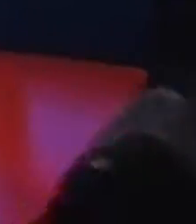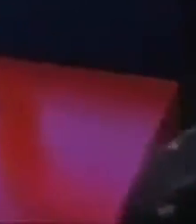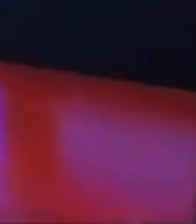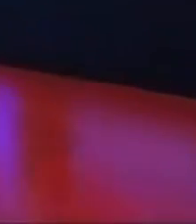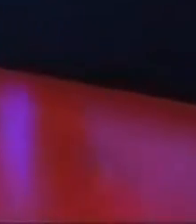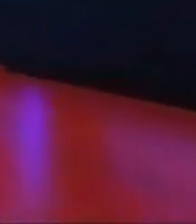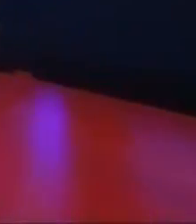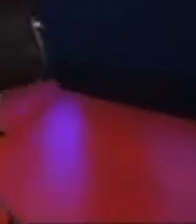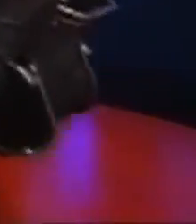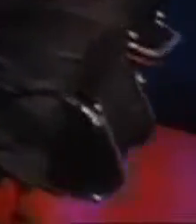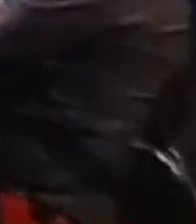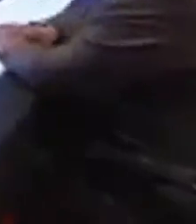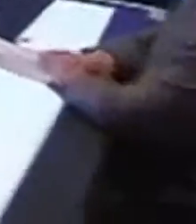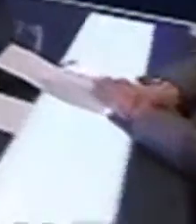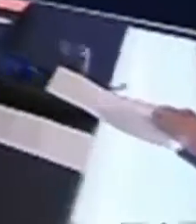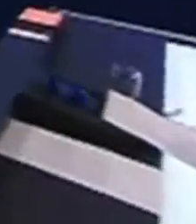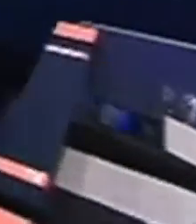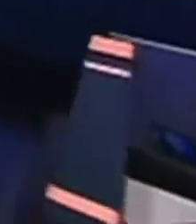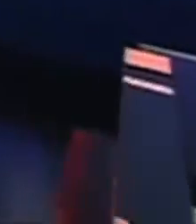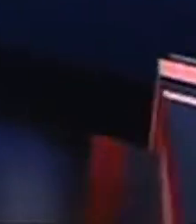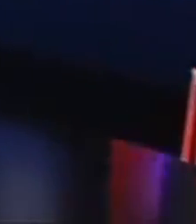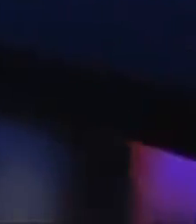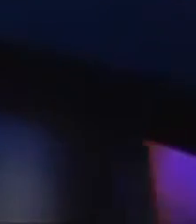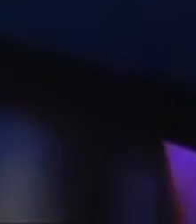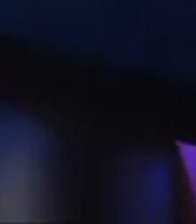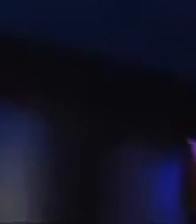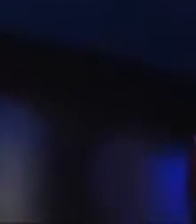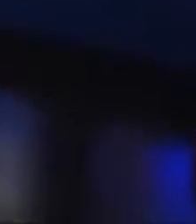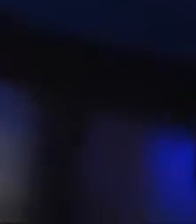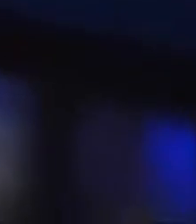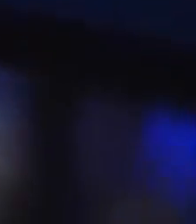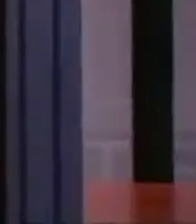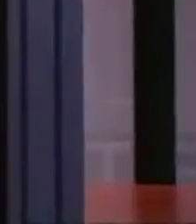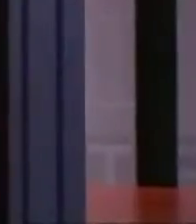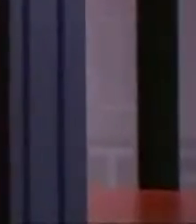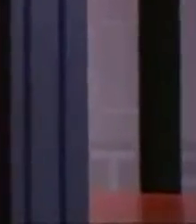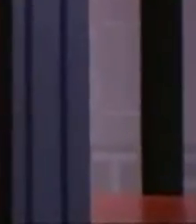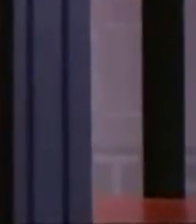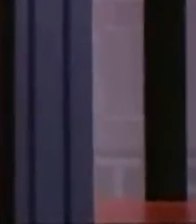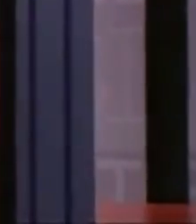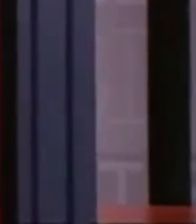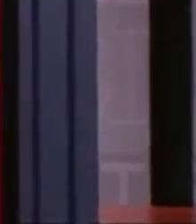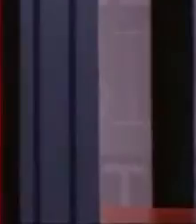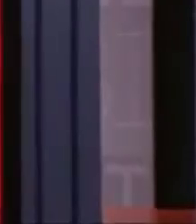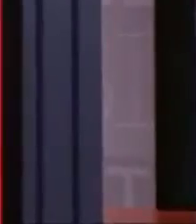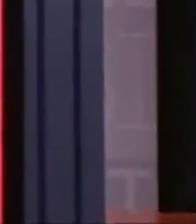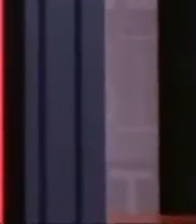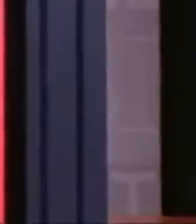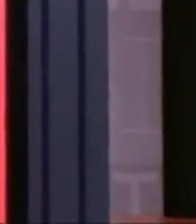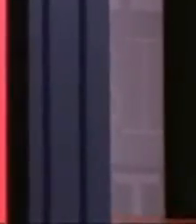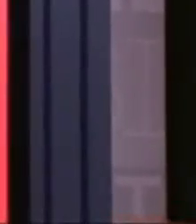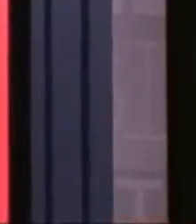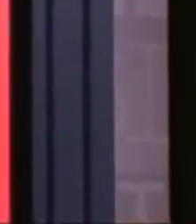un debate crispado a pesar del desarrollo en chile en los últimos años su educación es una de las más desiguales en la región la ex